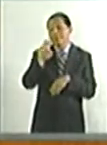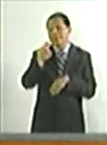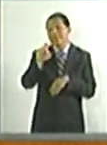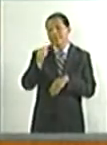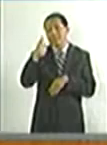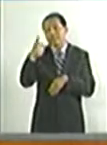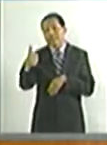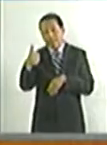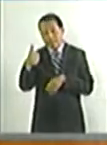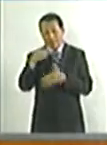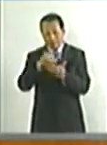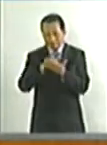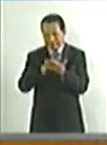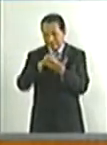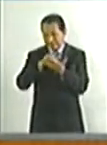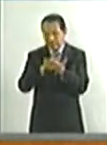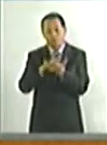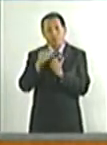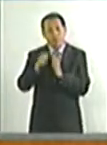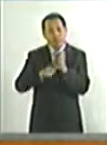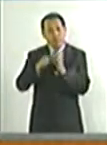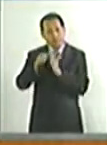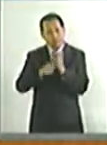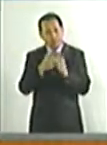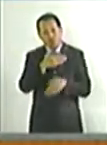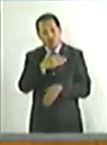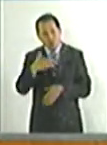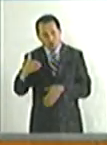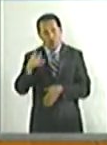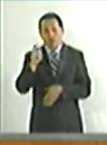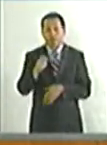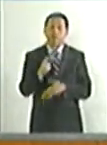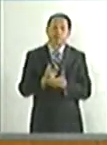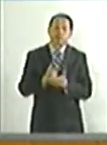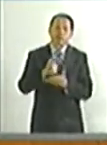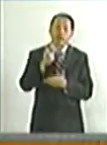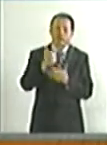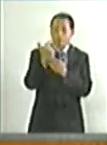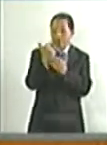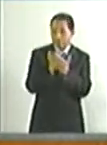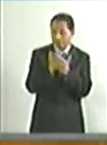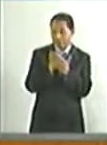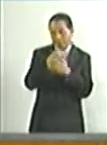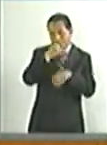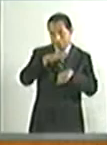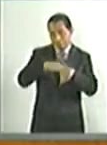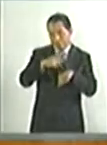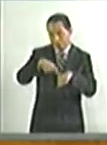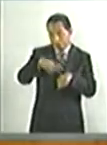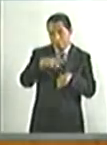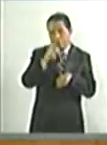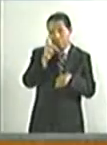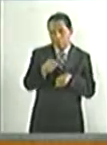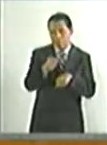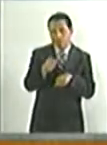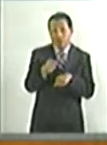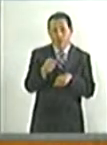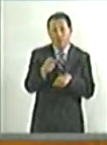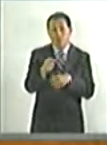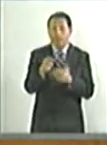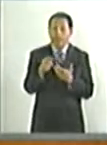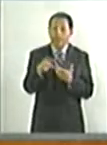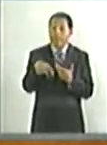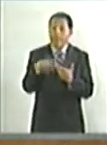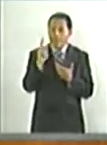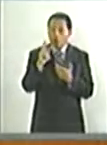436 casos mensuales. La gravedad del registro, señores legisladores, sin embargo, no coincide con la